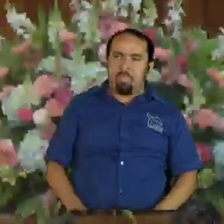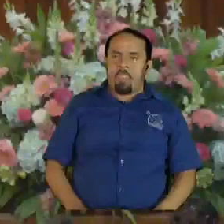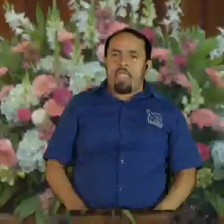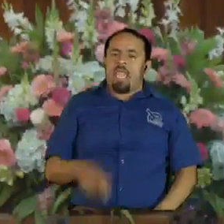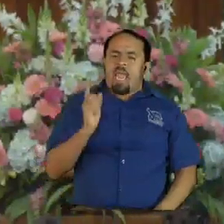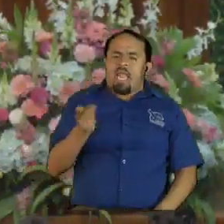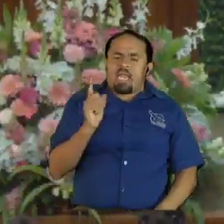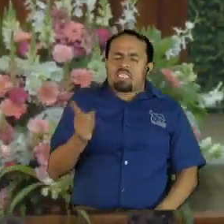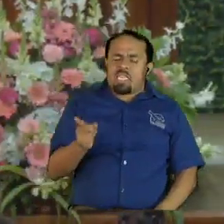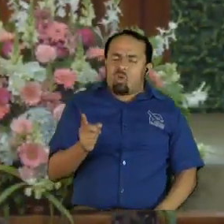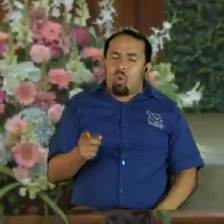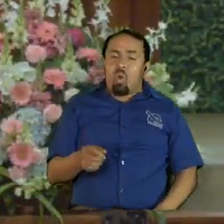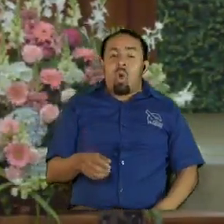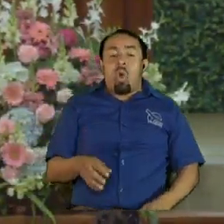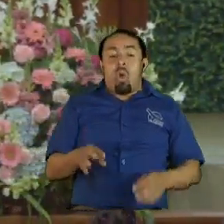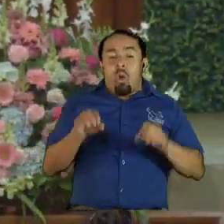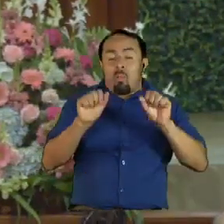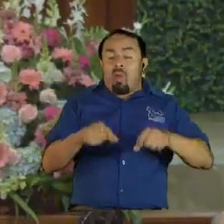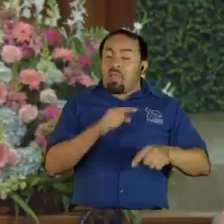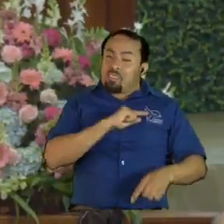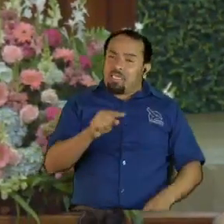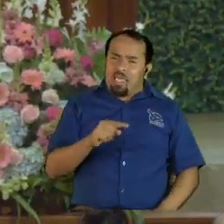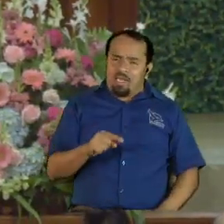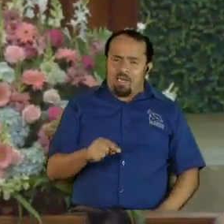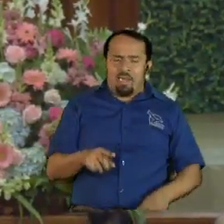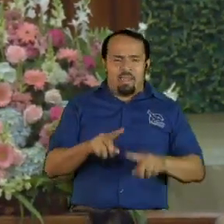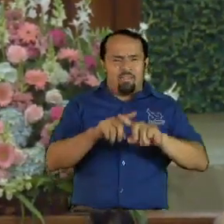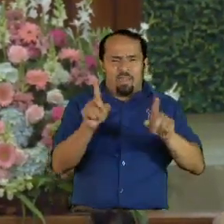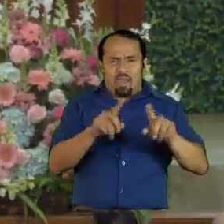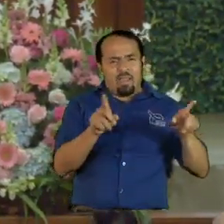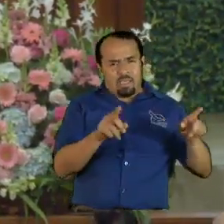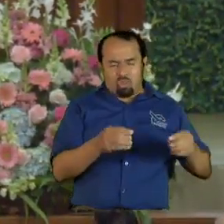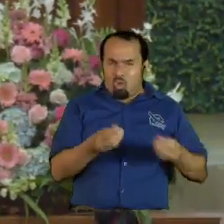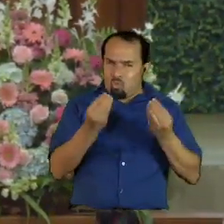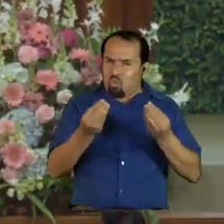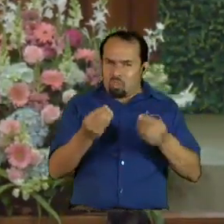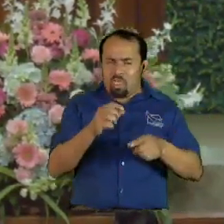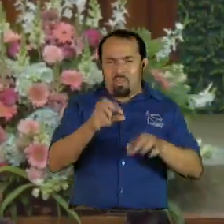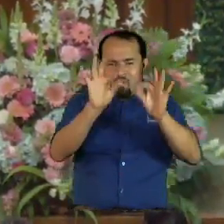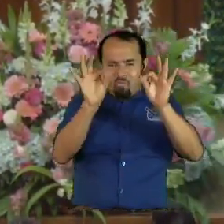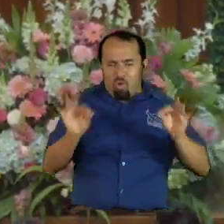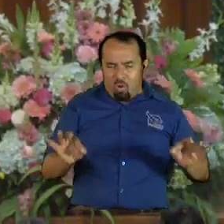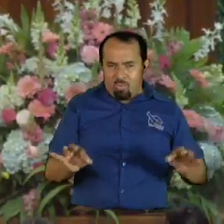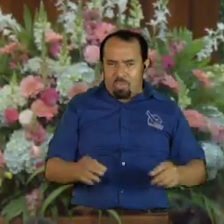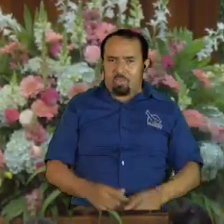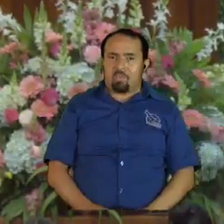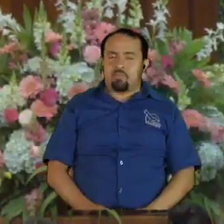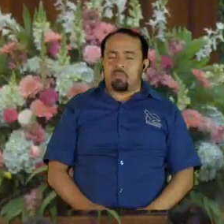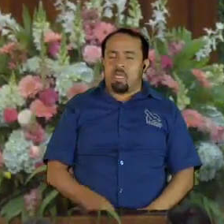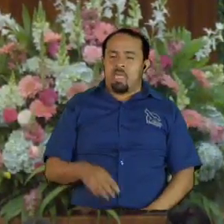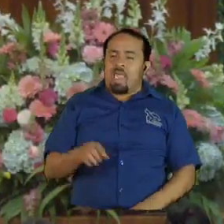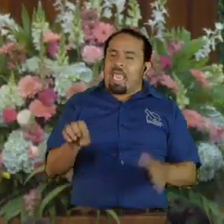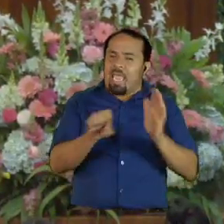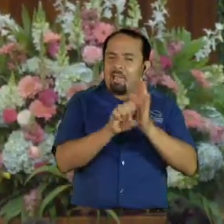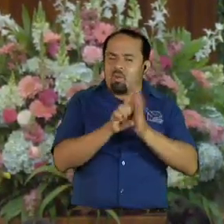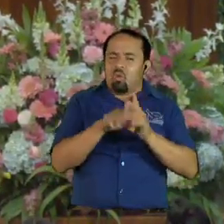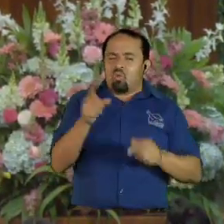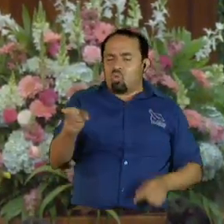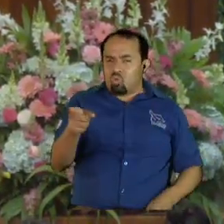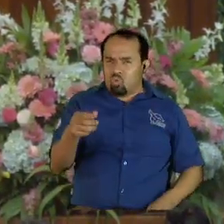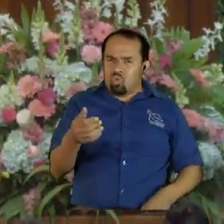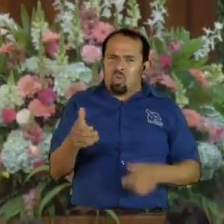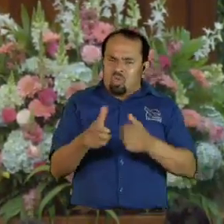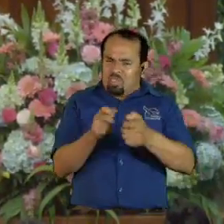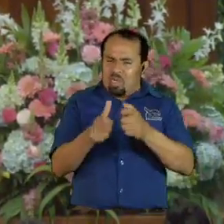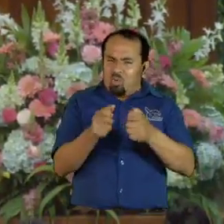Como en la casa, el castigo puede ser que usted le dice a su hijo, ese celular no me lo usas por un mes.